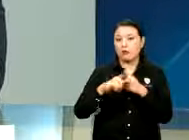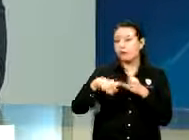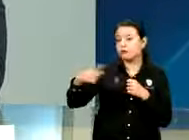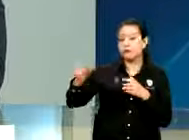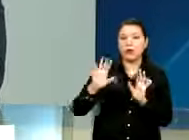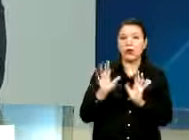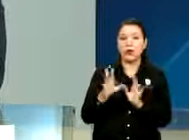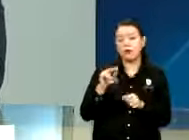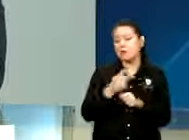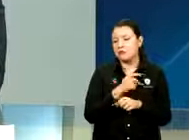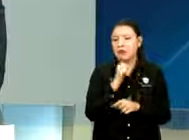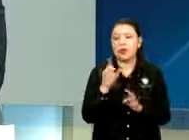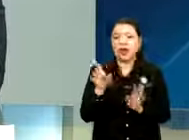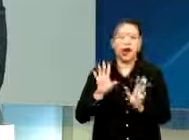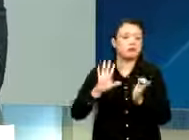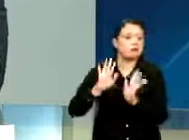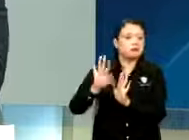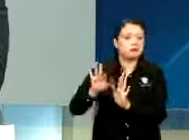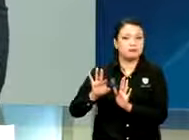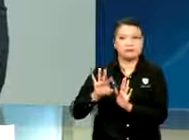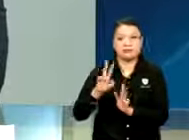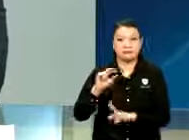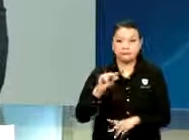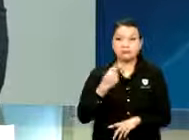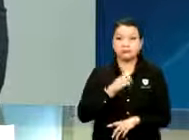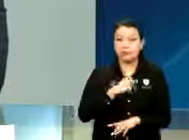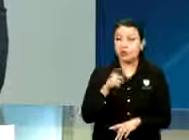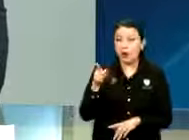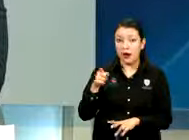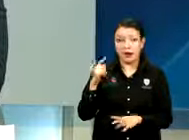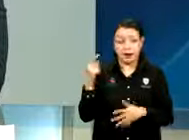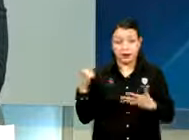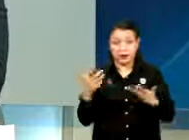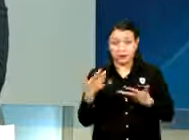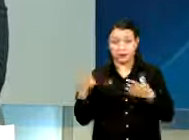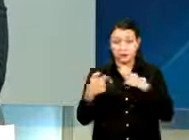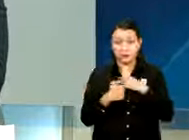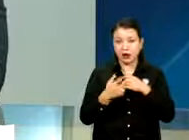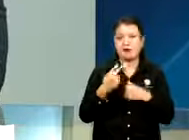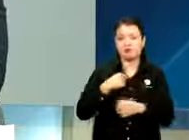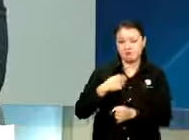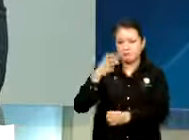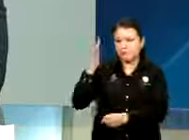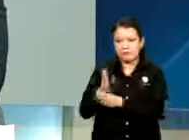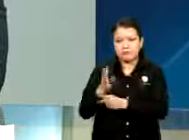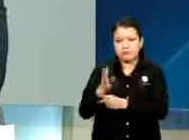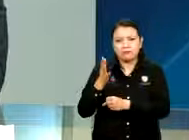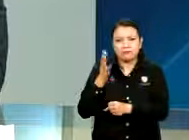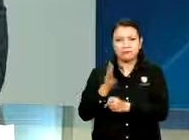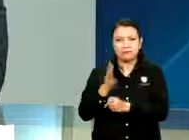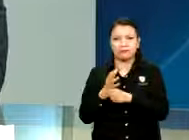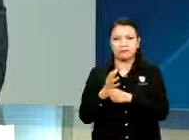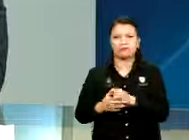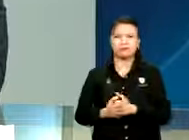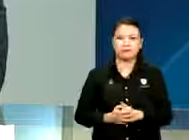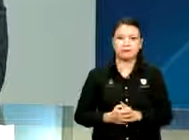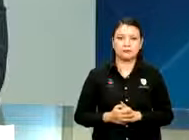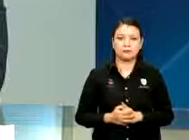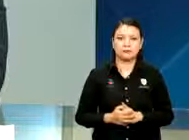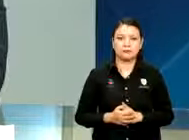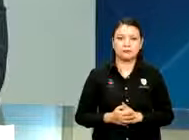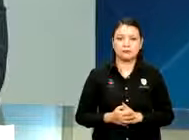manera muy tajante y preponderante pues iniciar los procedimientos administrativos de responsabilidades dentro del marco legal obviamente